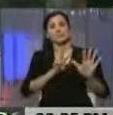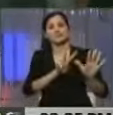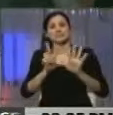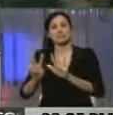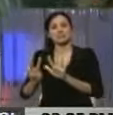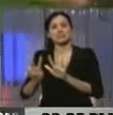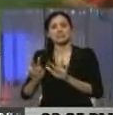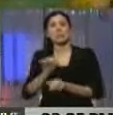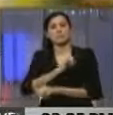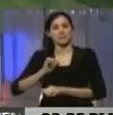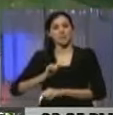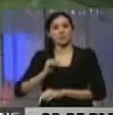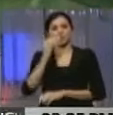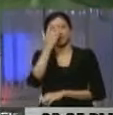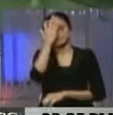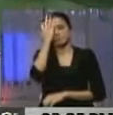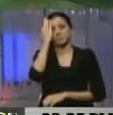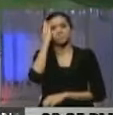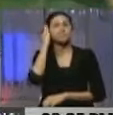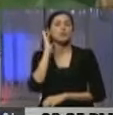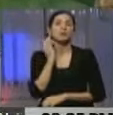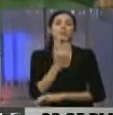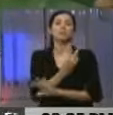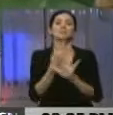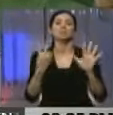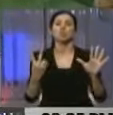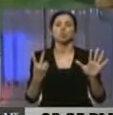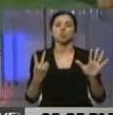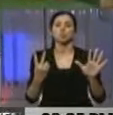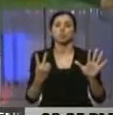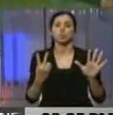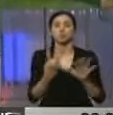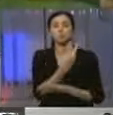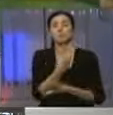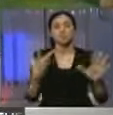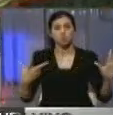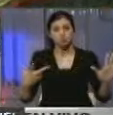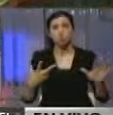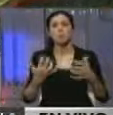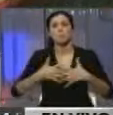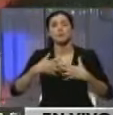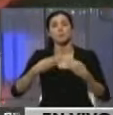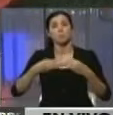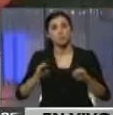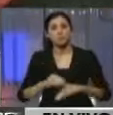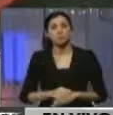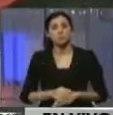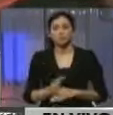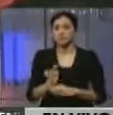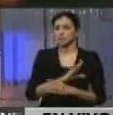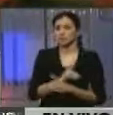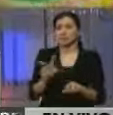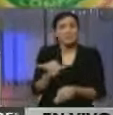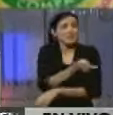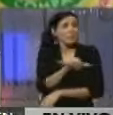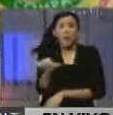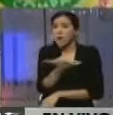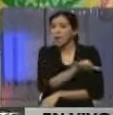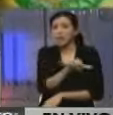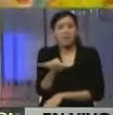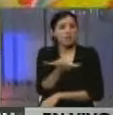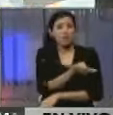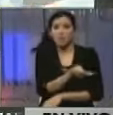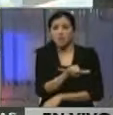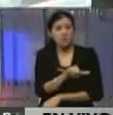77 privadas, 28 públicas. El nivel de exigencia en la pública y en la privada es el mismo, yo. Por